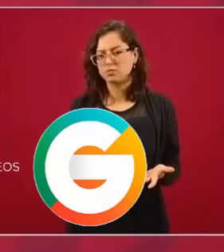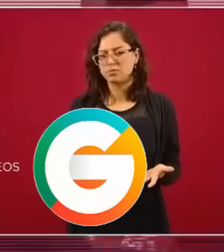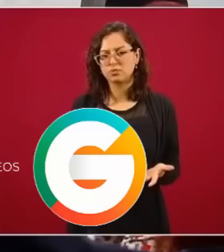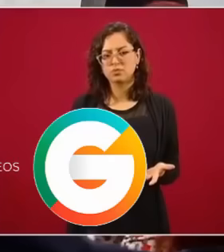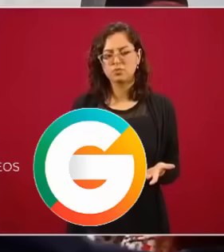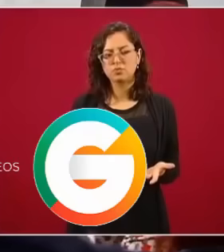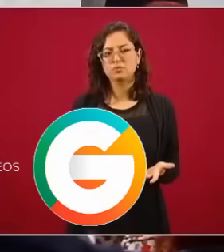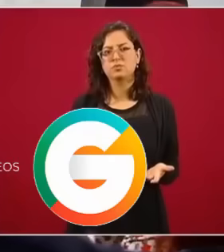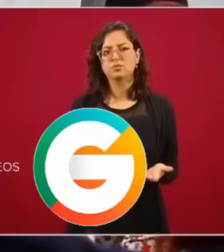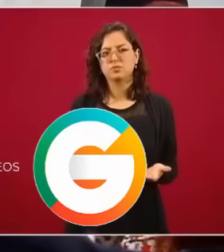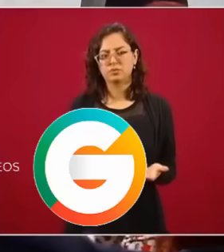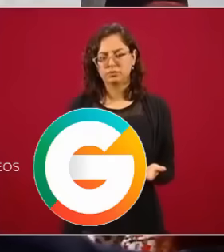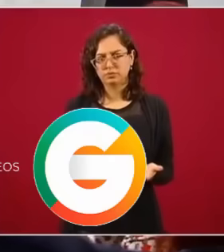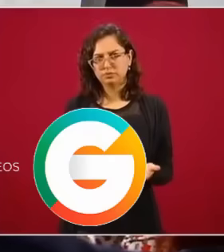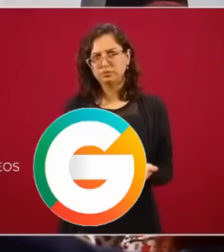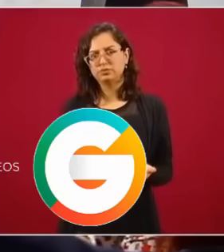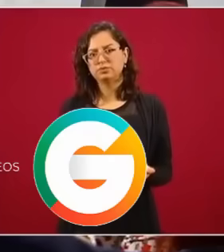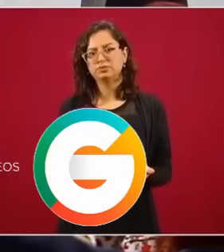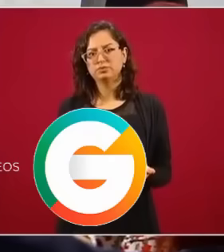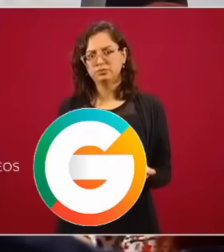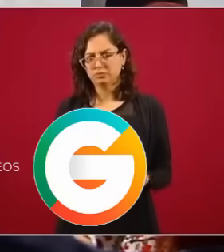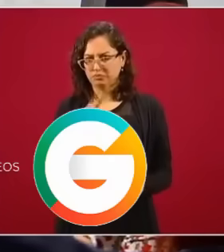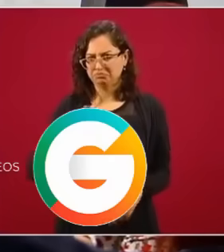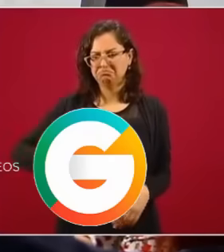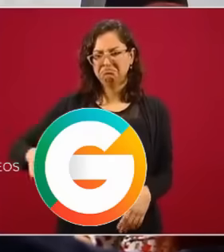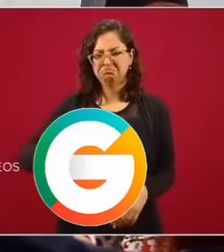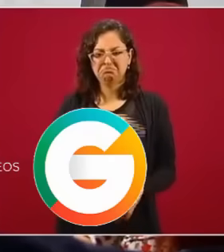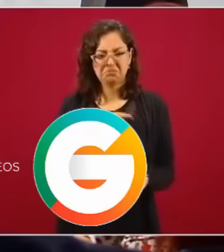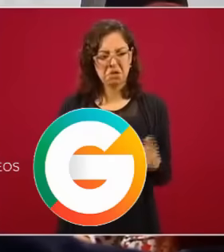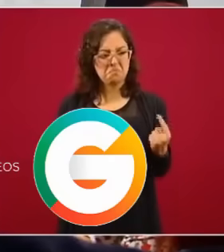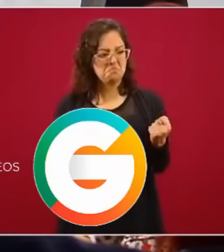actuar de manera arbitraria.